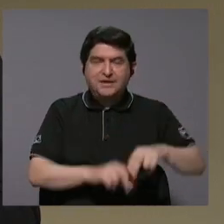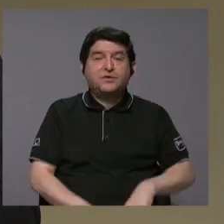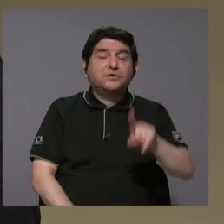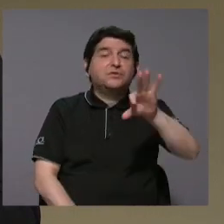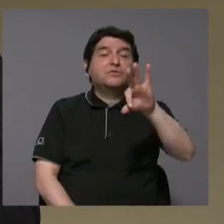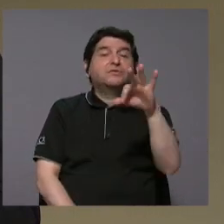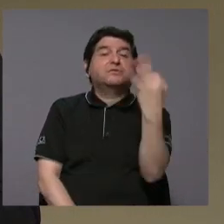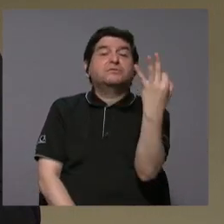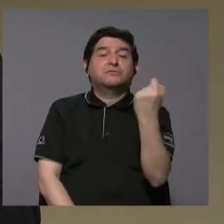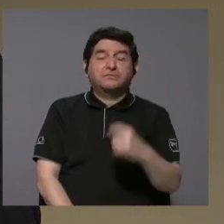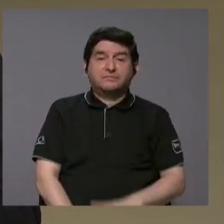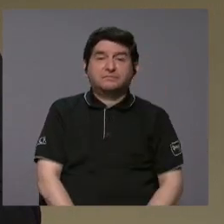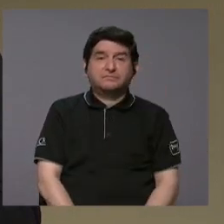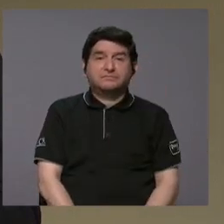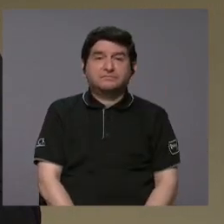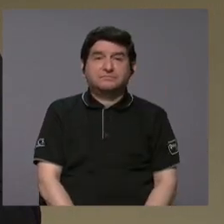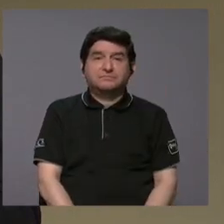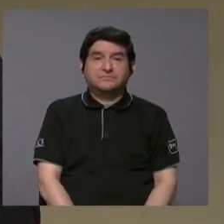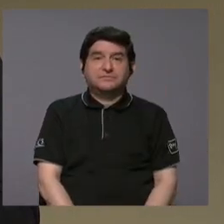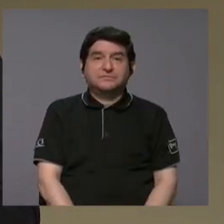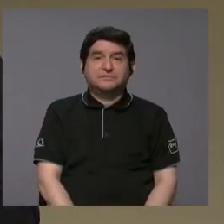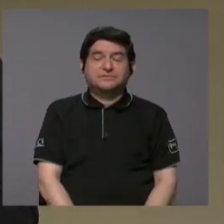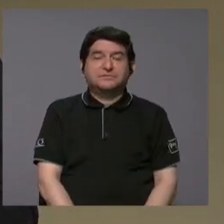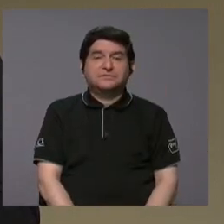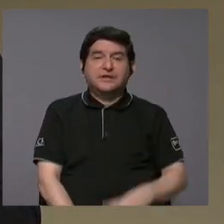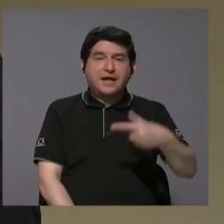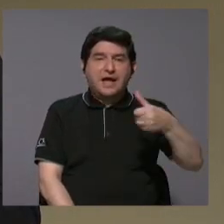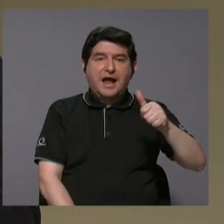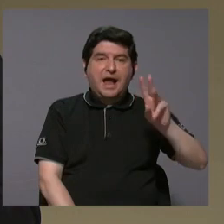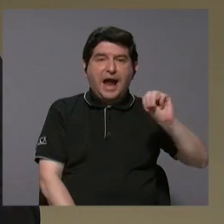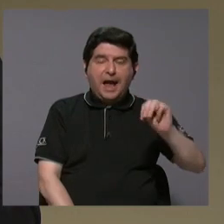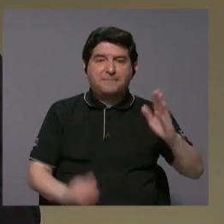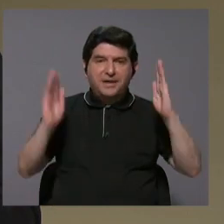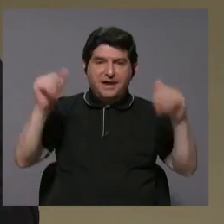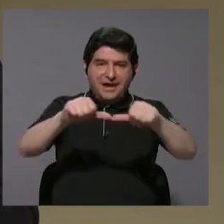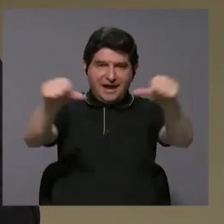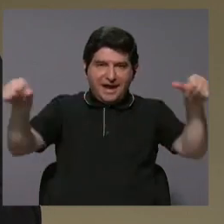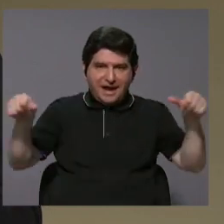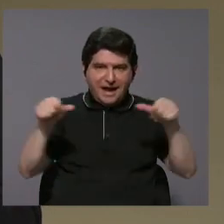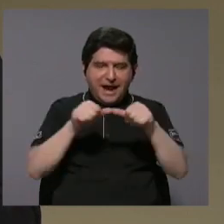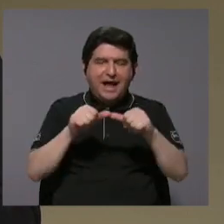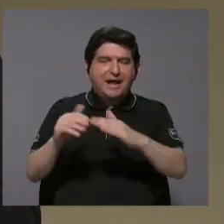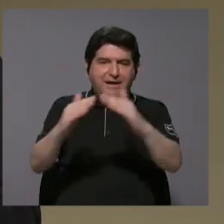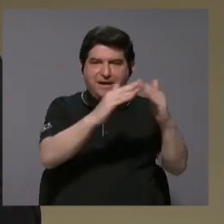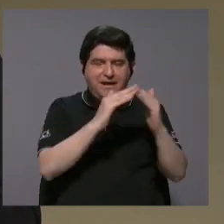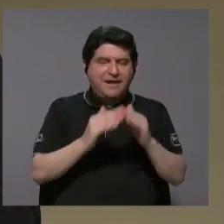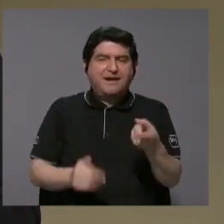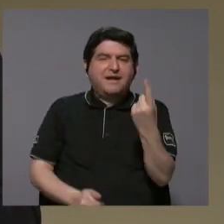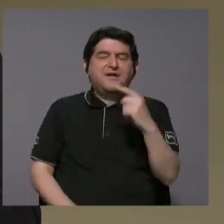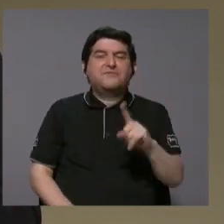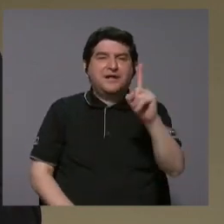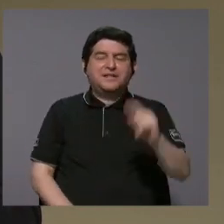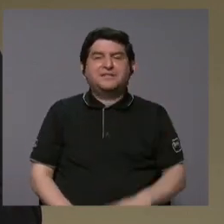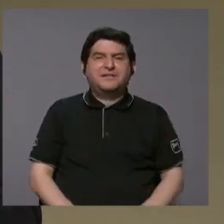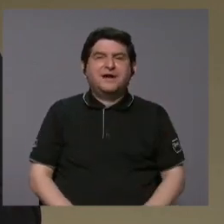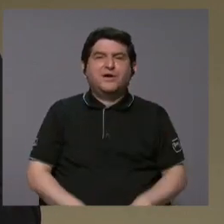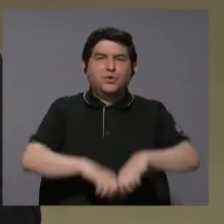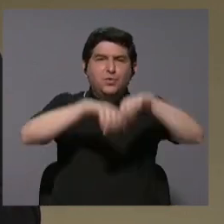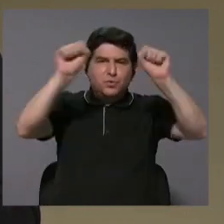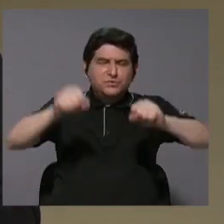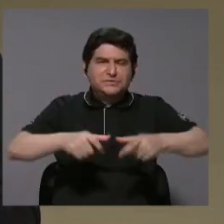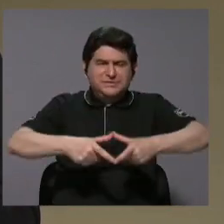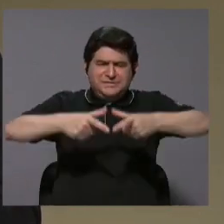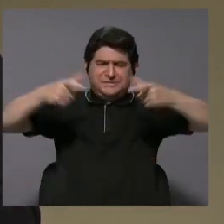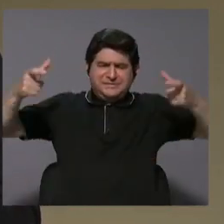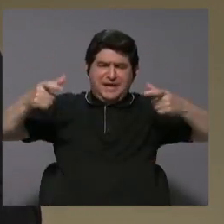sentido, la gran área metropolitana carece de un sistema masivo de transporte. Lo que tiene